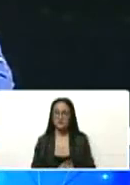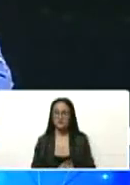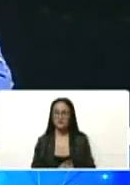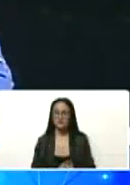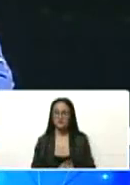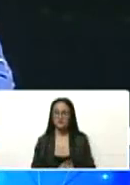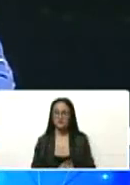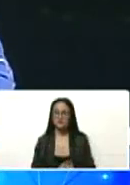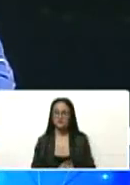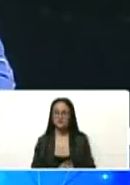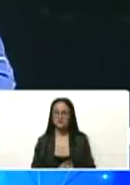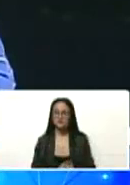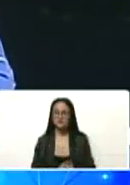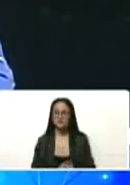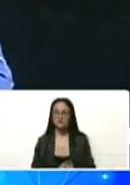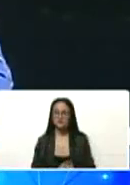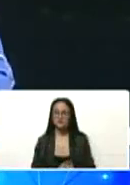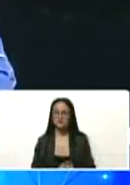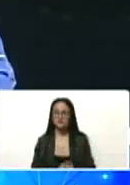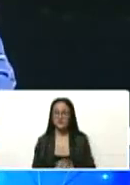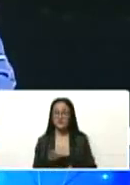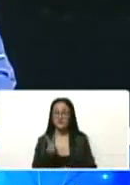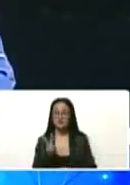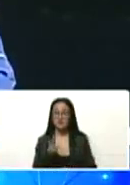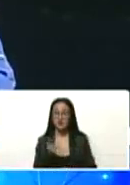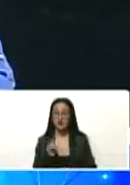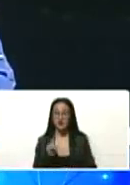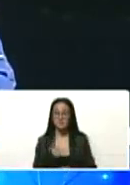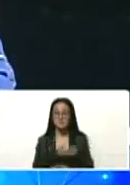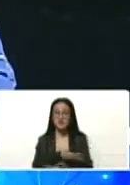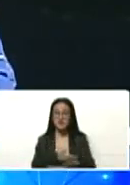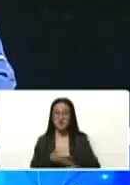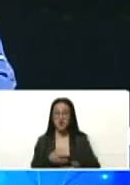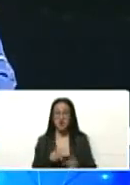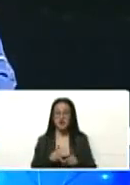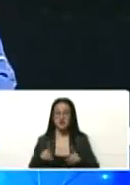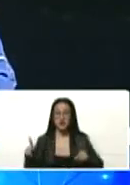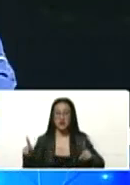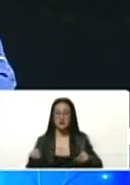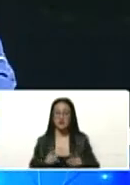nivel vegetal. Y Venezuela dispone de millones de hectáreas